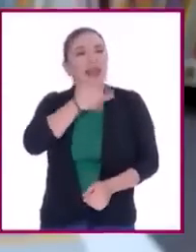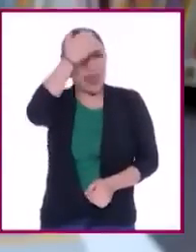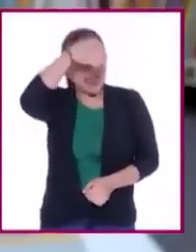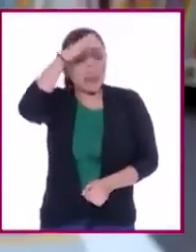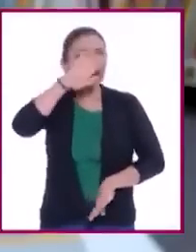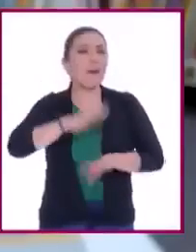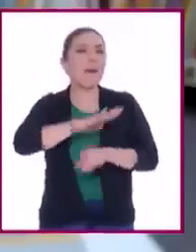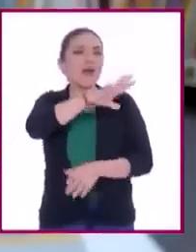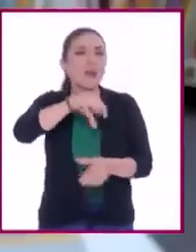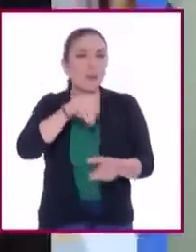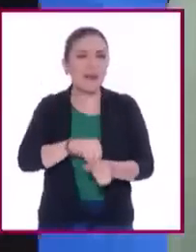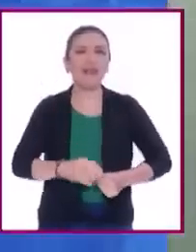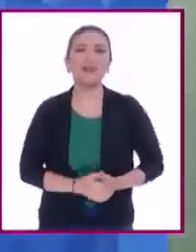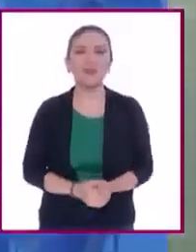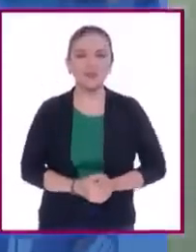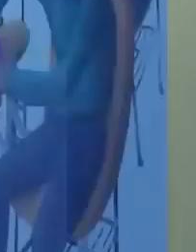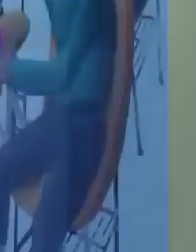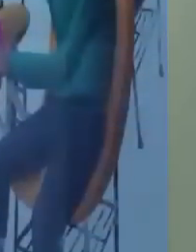completa